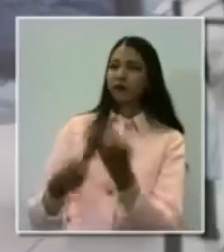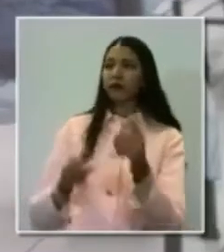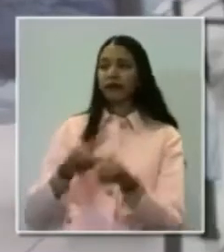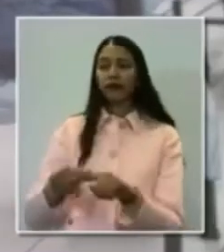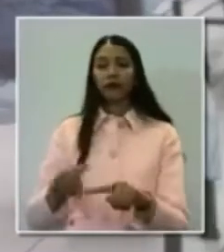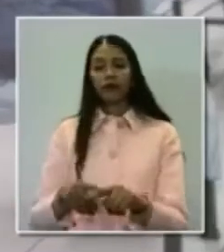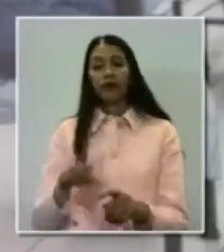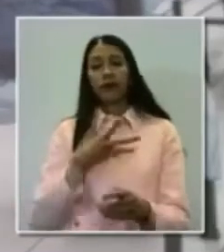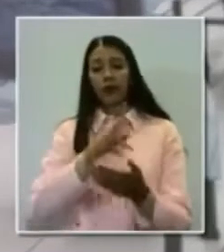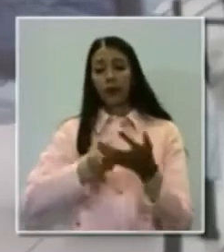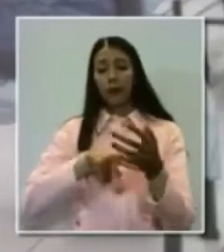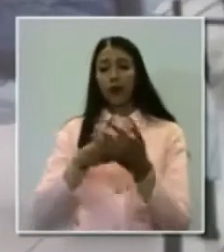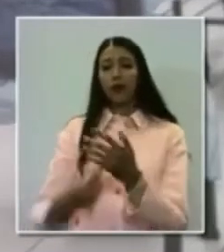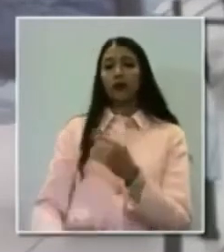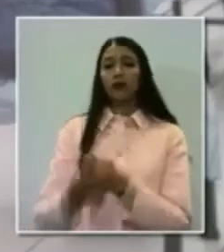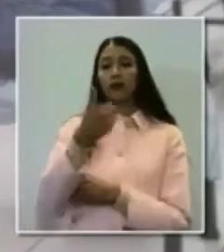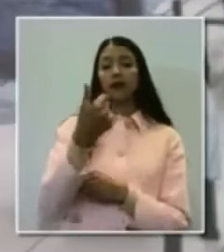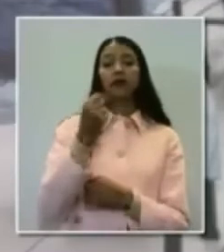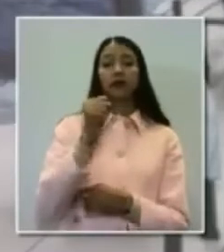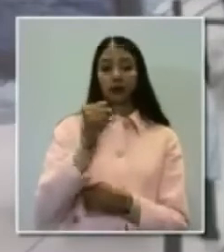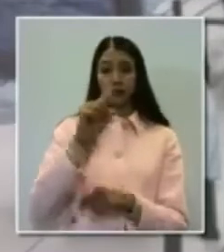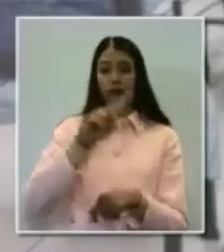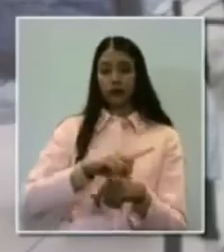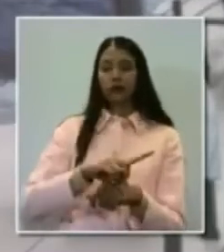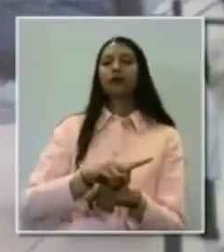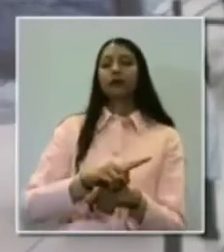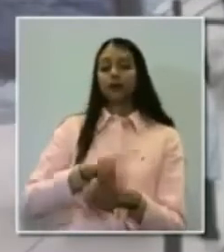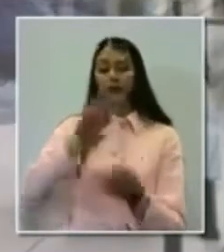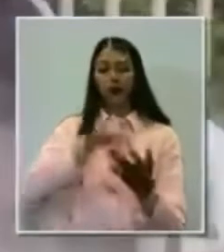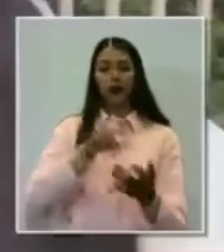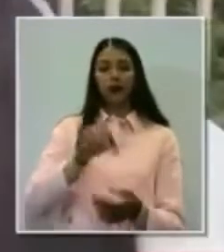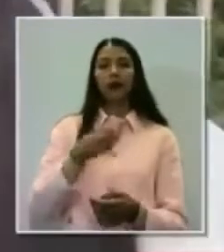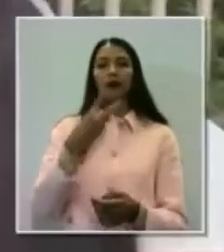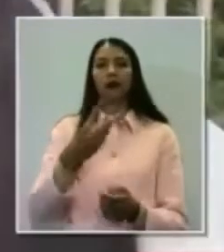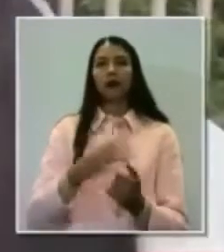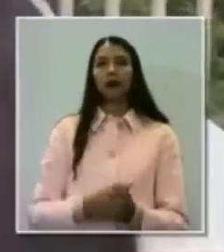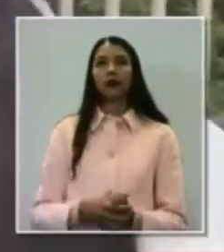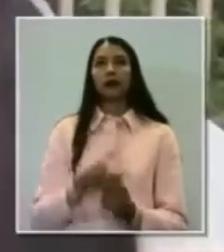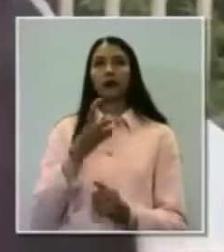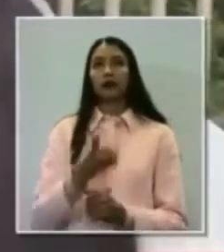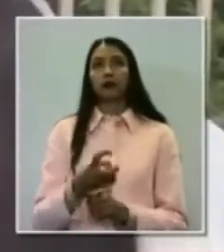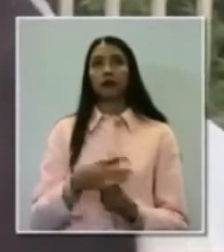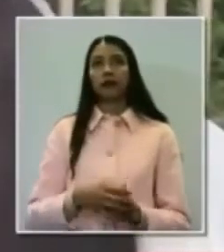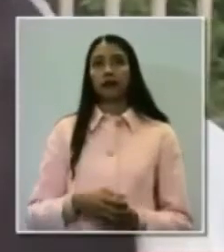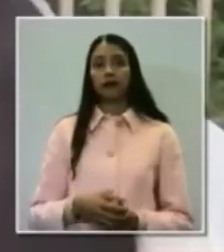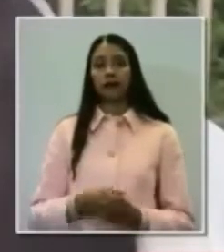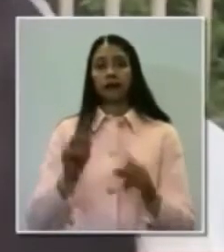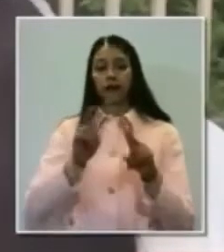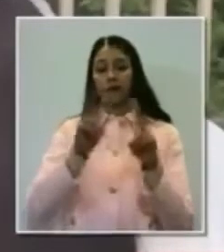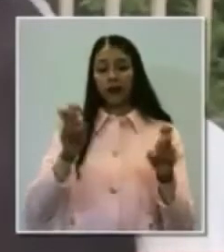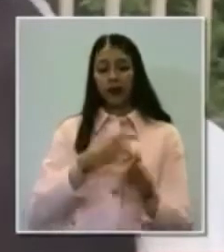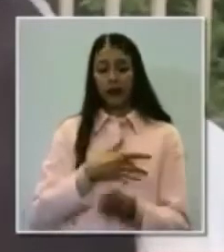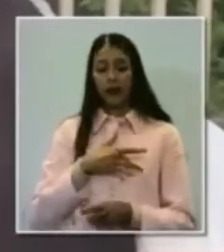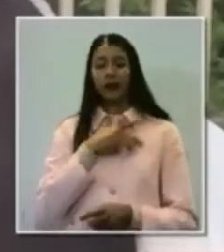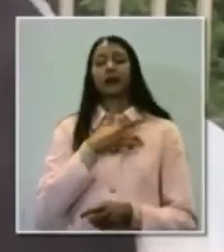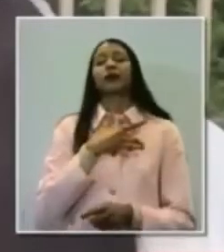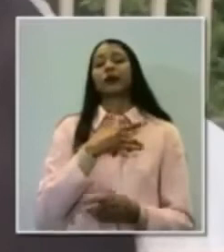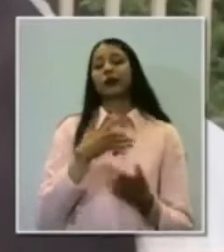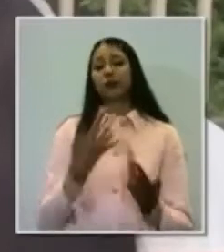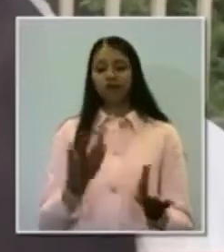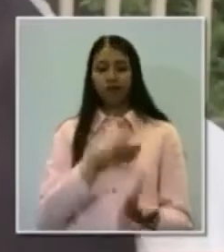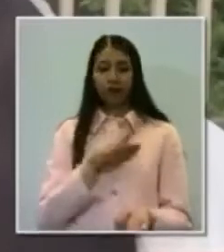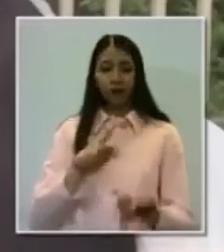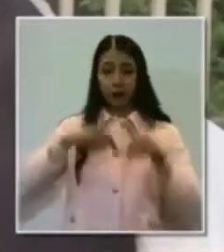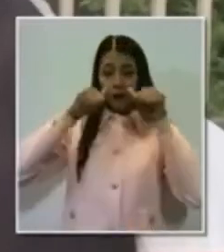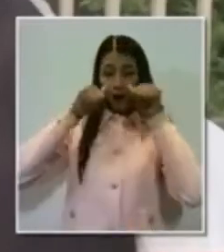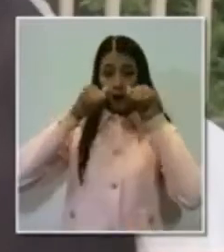de asignación de plazas el 6 de septiembre del 2022. Si todos los demás son temas sensibles, temas que deben